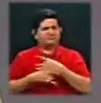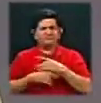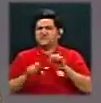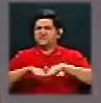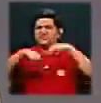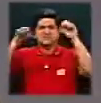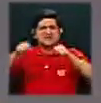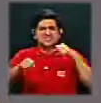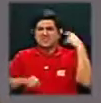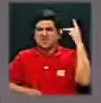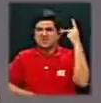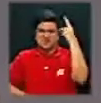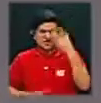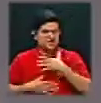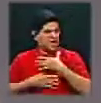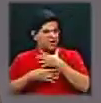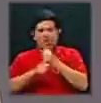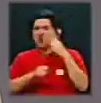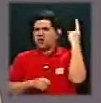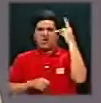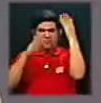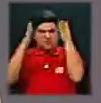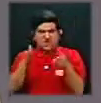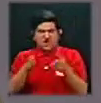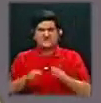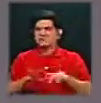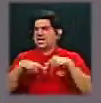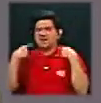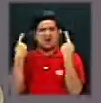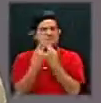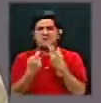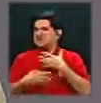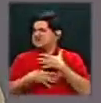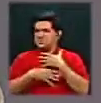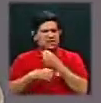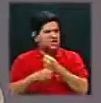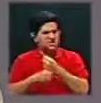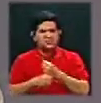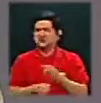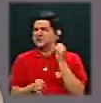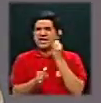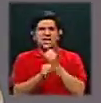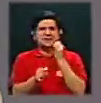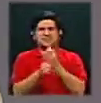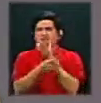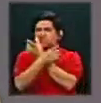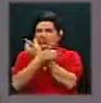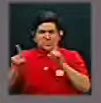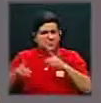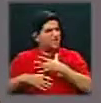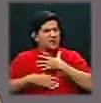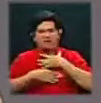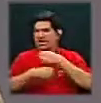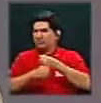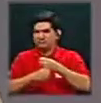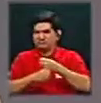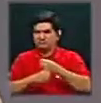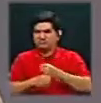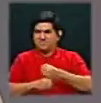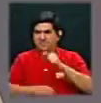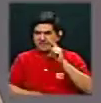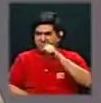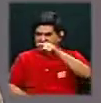político, desconfianza con los políticos, desconfianza con los partidos, desconfianza con la institucionalidad democrática. ¿Cuánto de